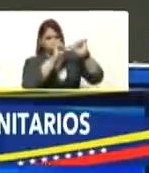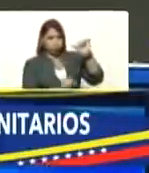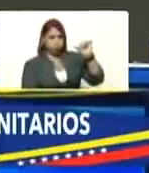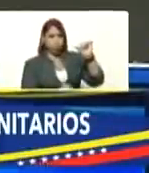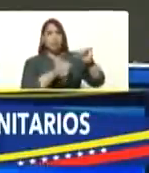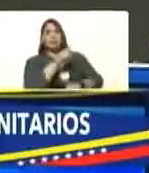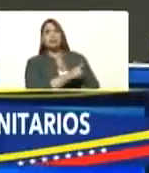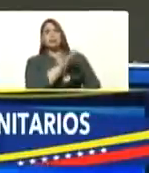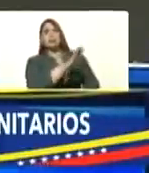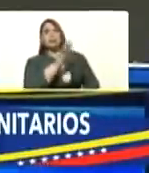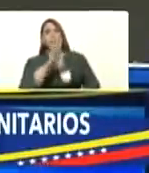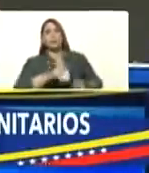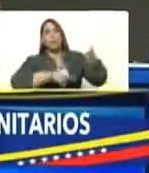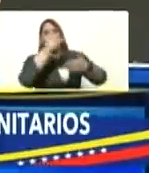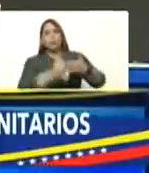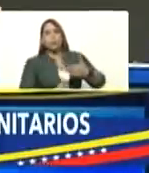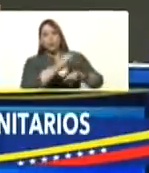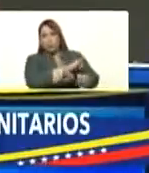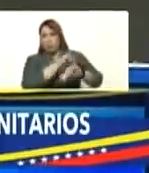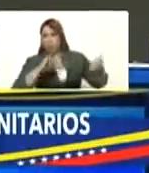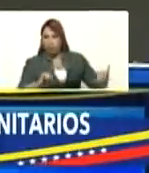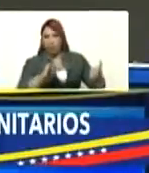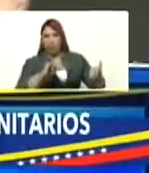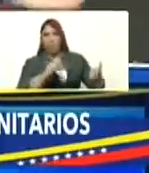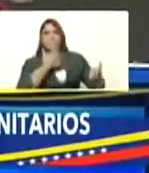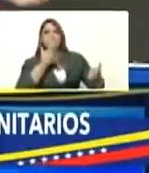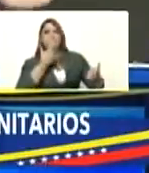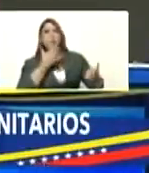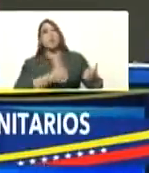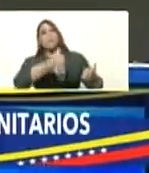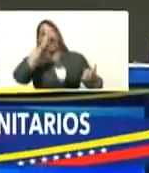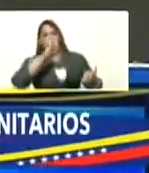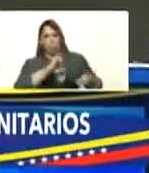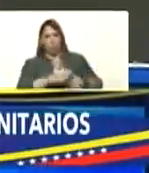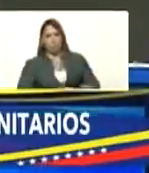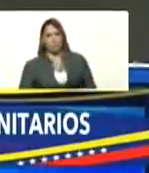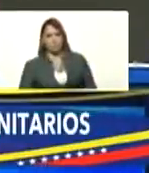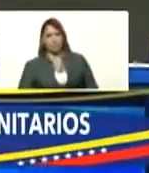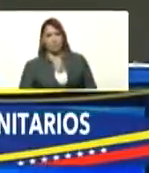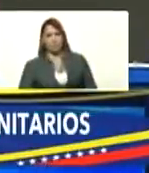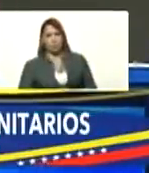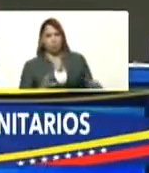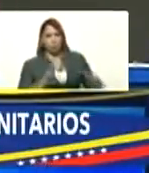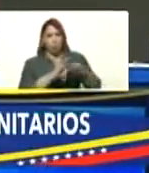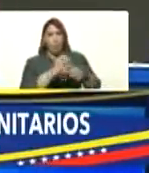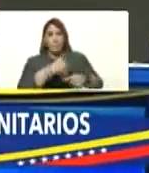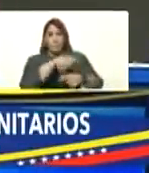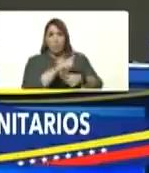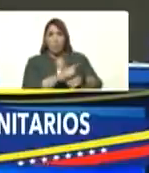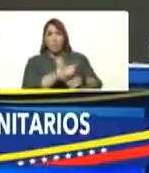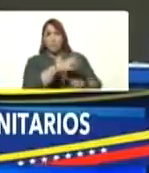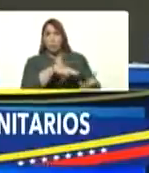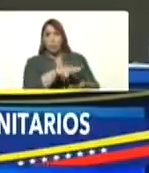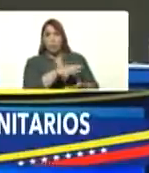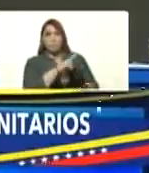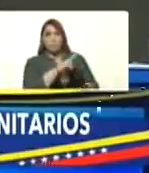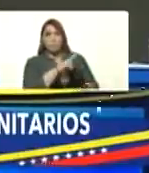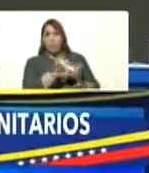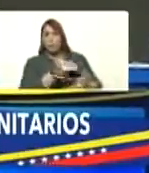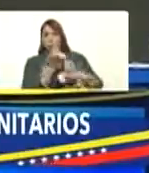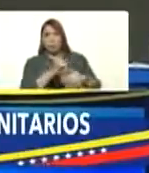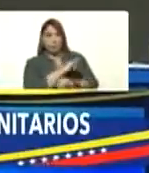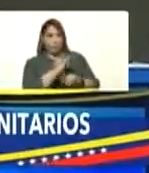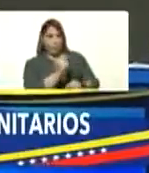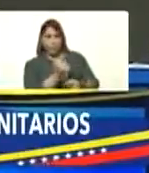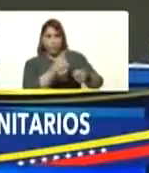aquí hay 155 proyectos, de los cuales... Un rubro es el agua potable, coincide con el primer problema. Ahí tengo 24 proyectos ya